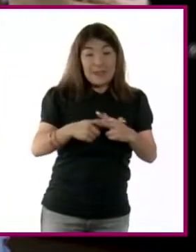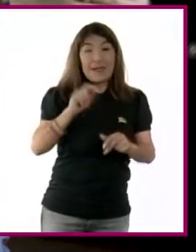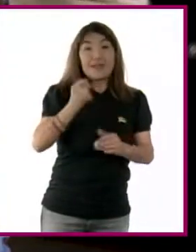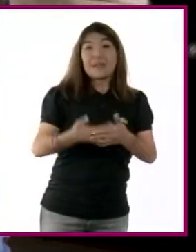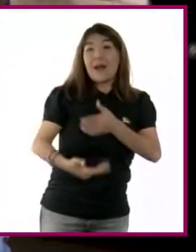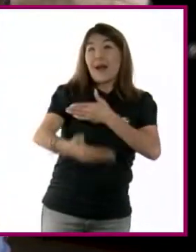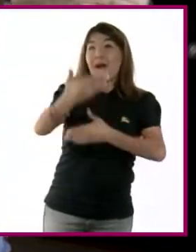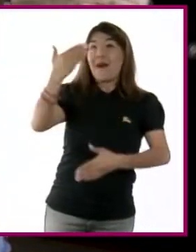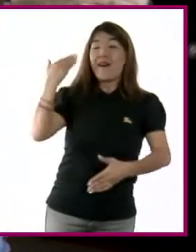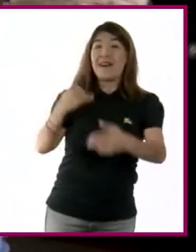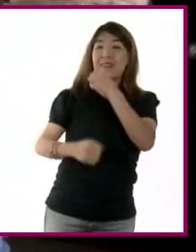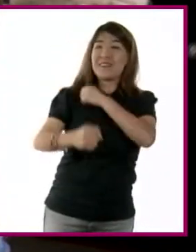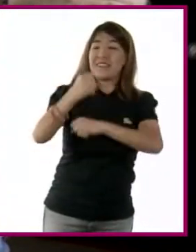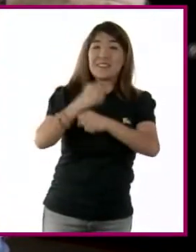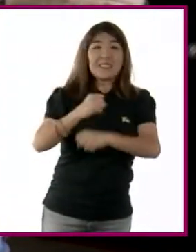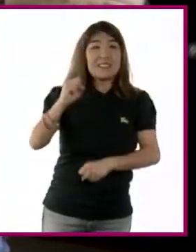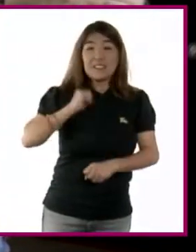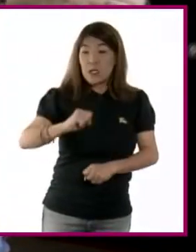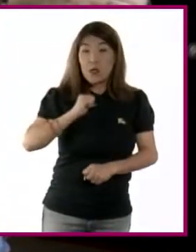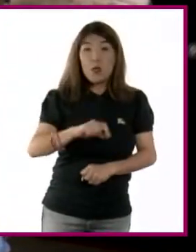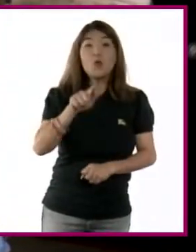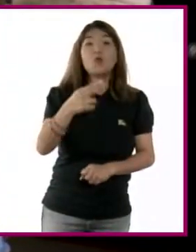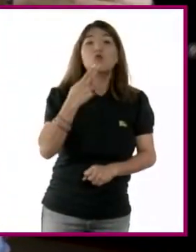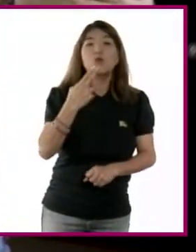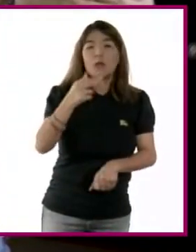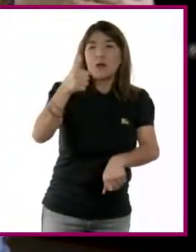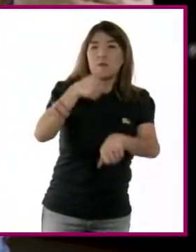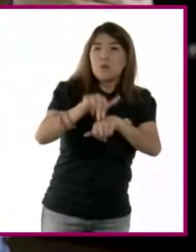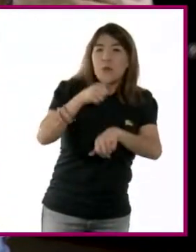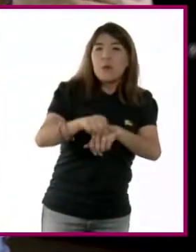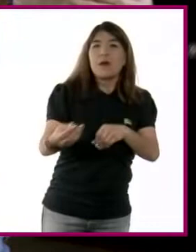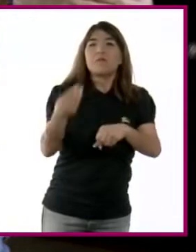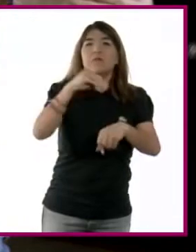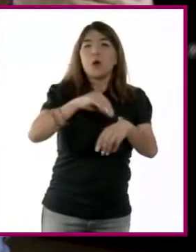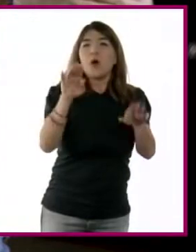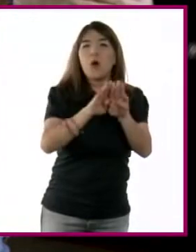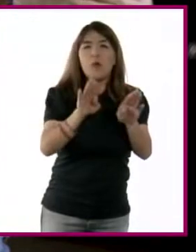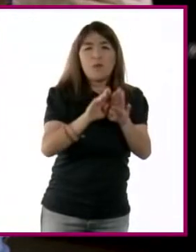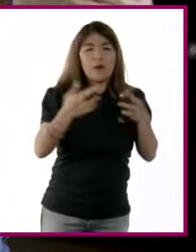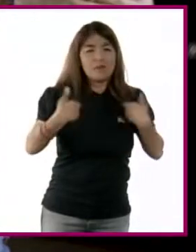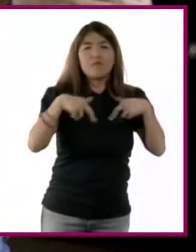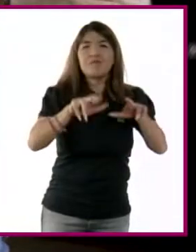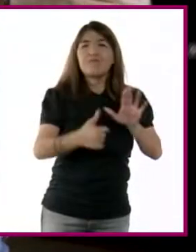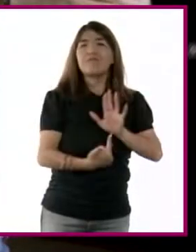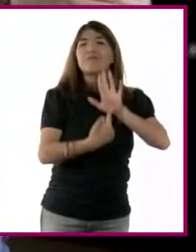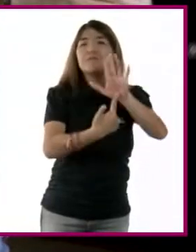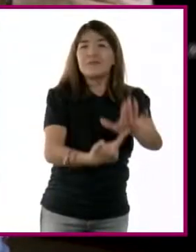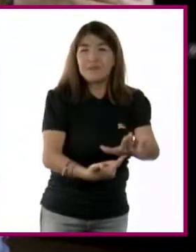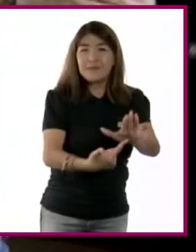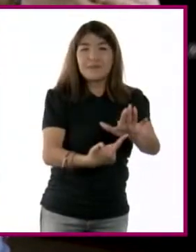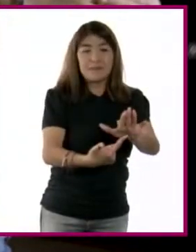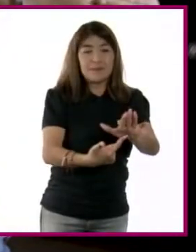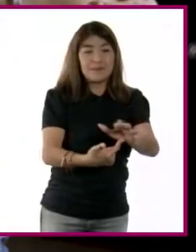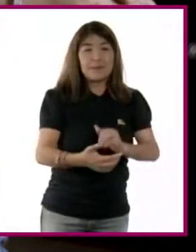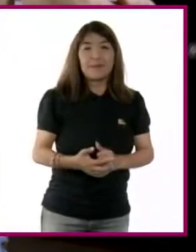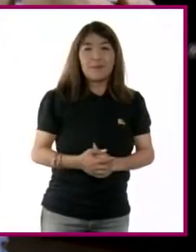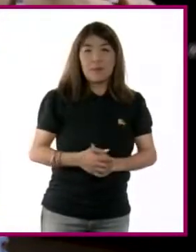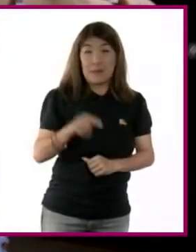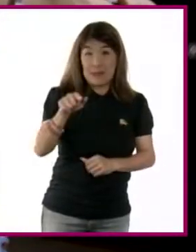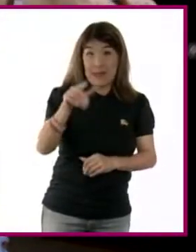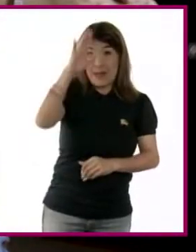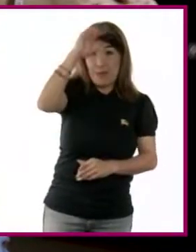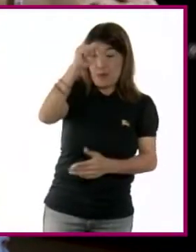siglos y otra en que se utilizaban signos para representar estos principios lógicos. En varios de sus